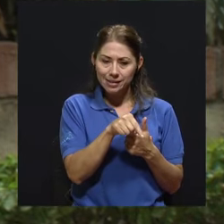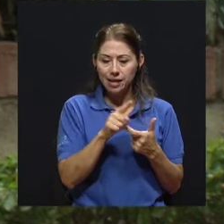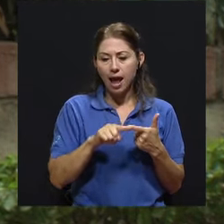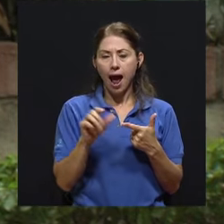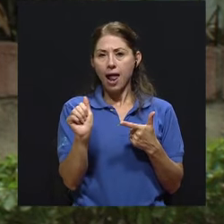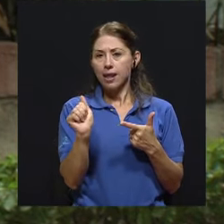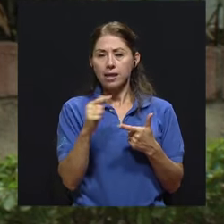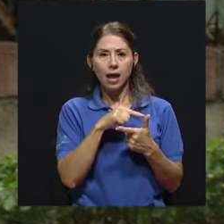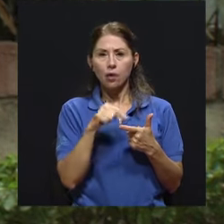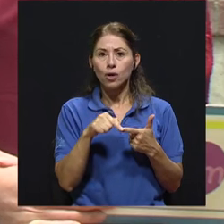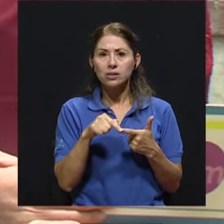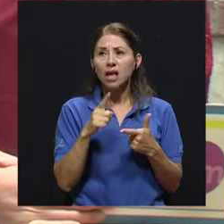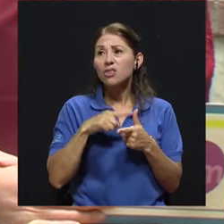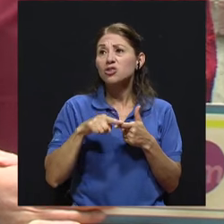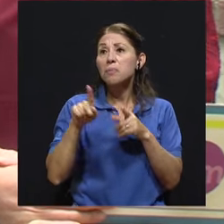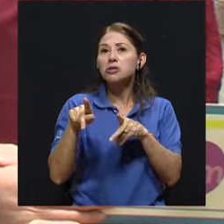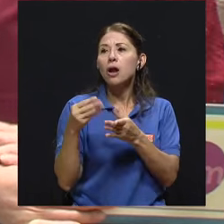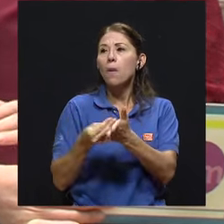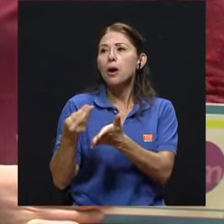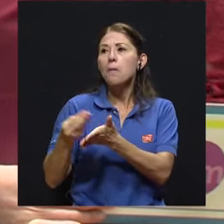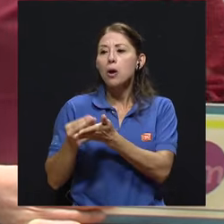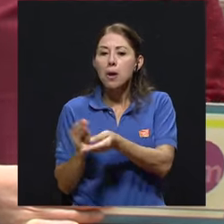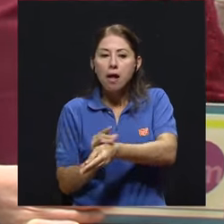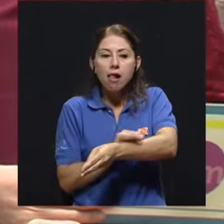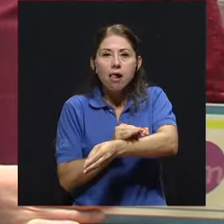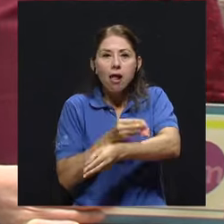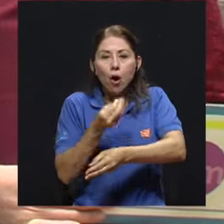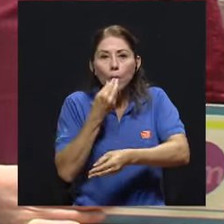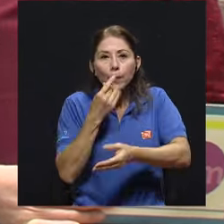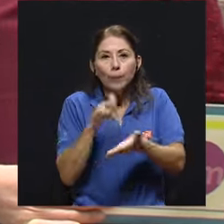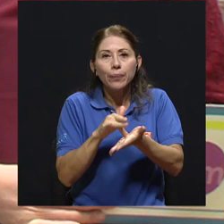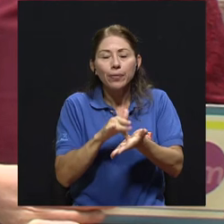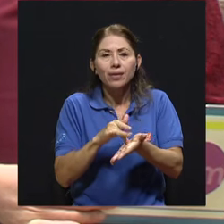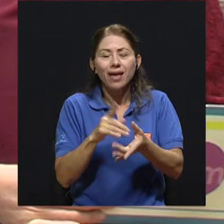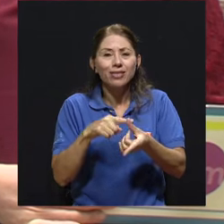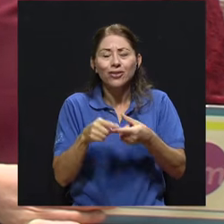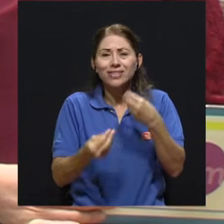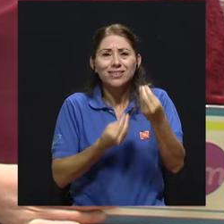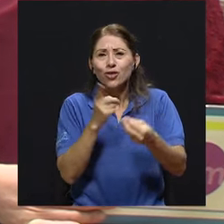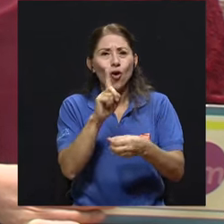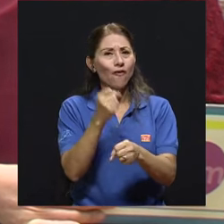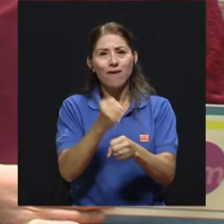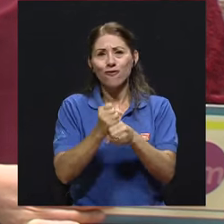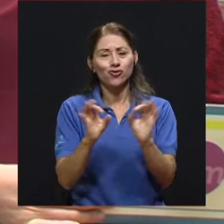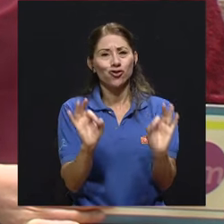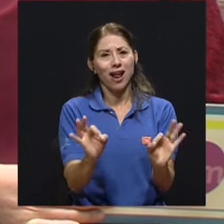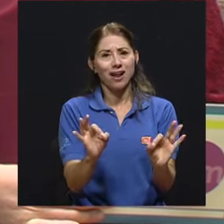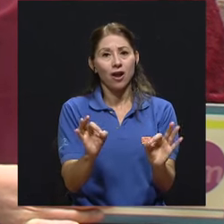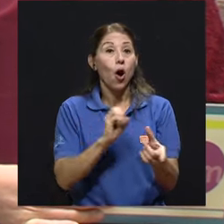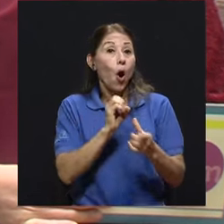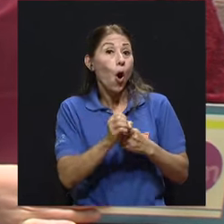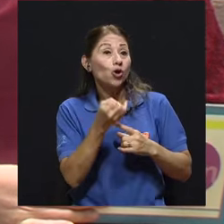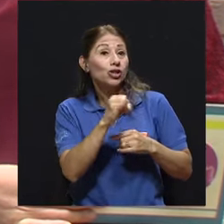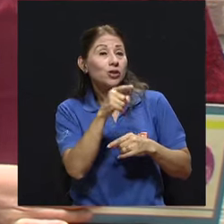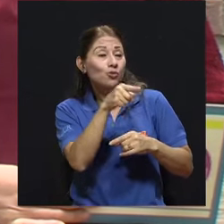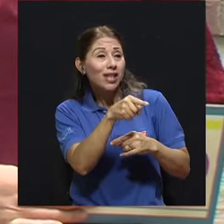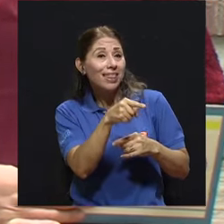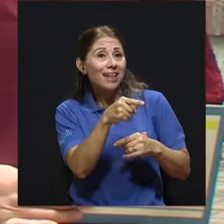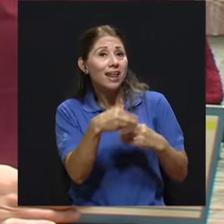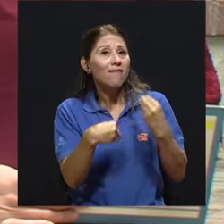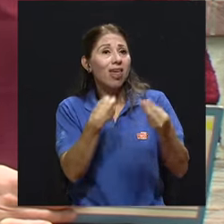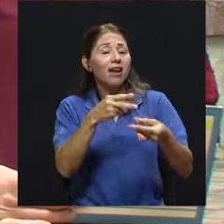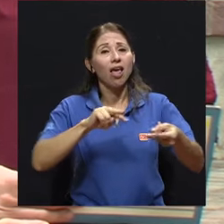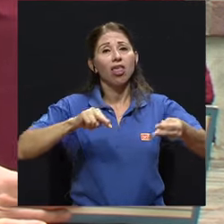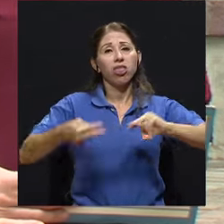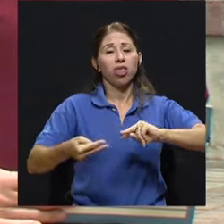pues, que no les van a funcionar. O lo contrario, si es un hongo y usted lo trata como una alergia, pues más bien le va a alimentar ese hongo y se va a poner